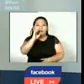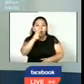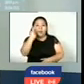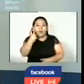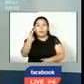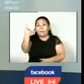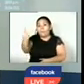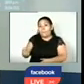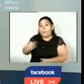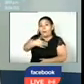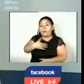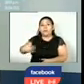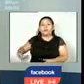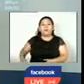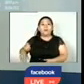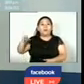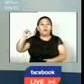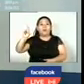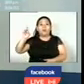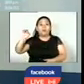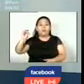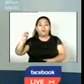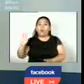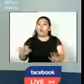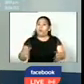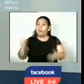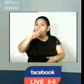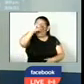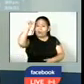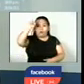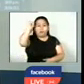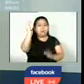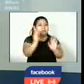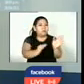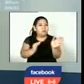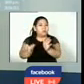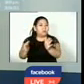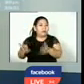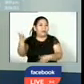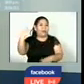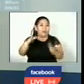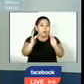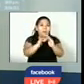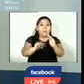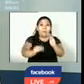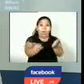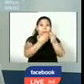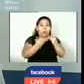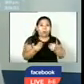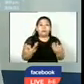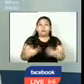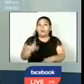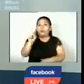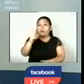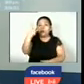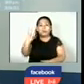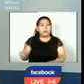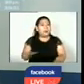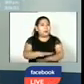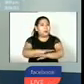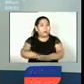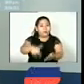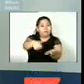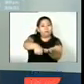Rubén Alemán el presidente de Anda informando sobre cómo avanzan los trabajos por los que se cortó el servicio de agua durante 24 horas en 8